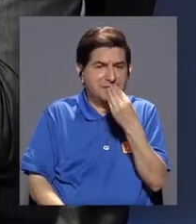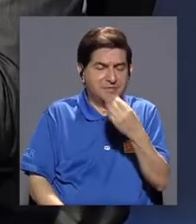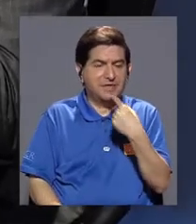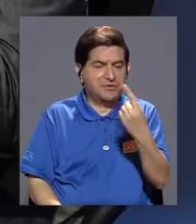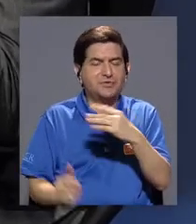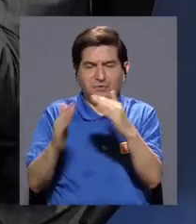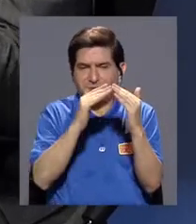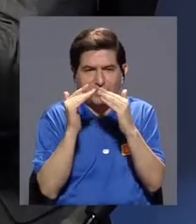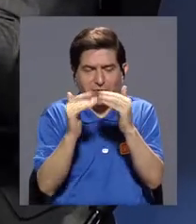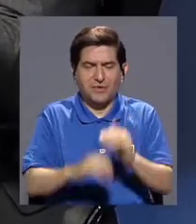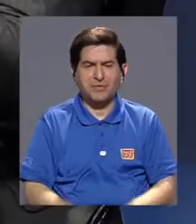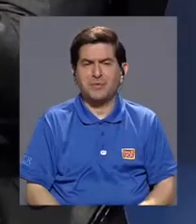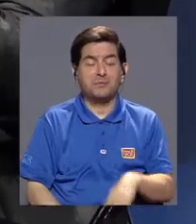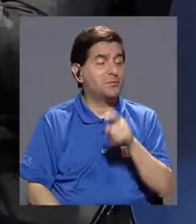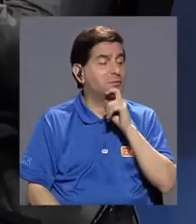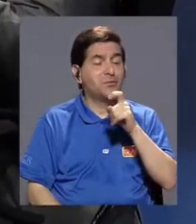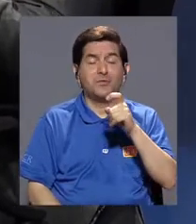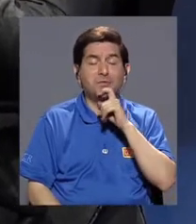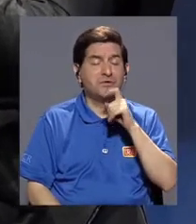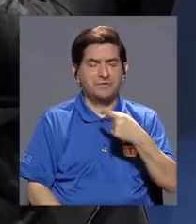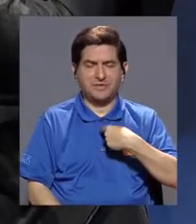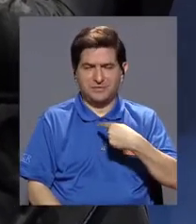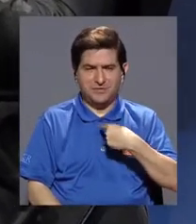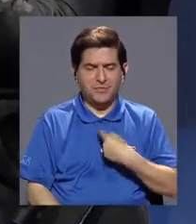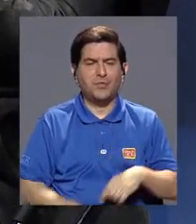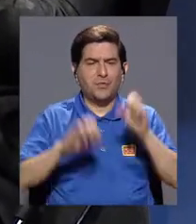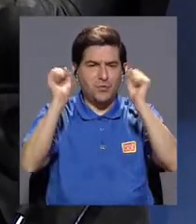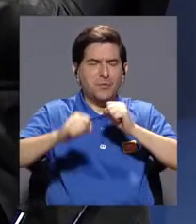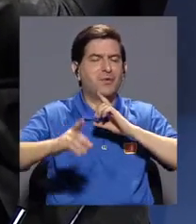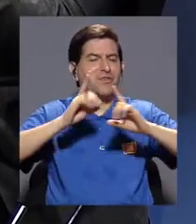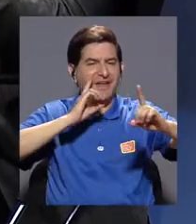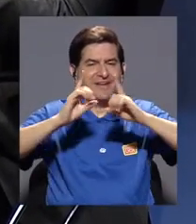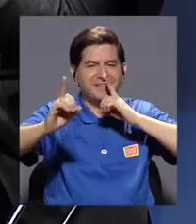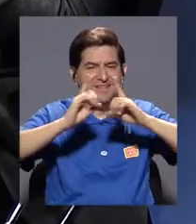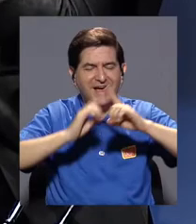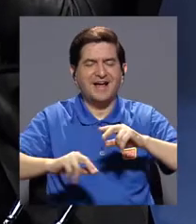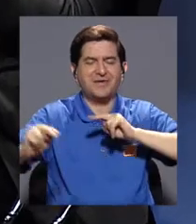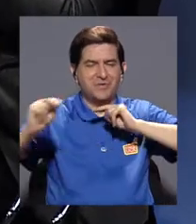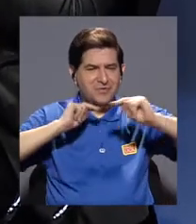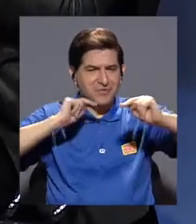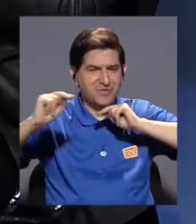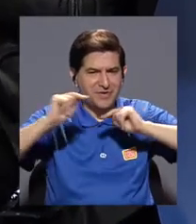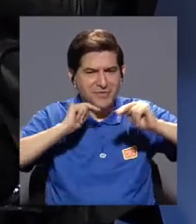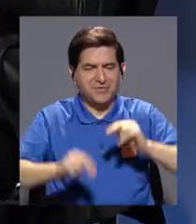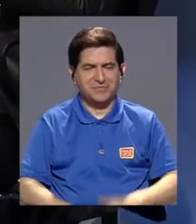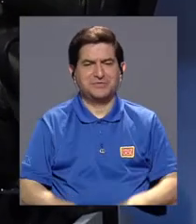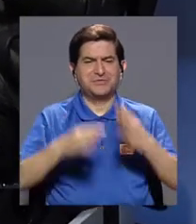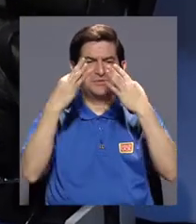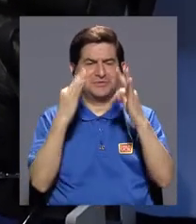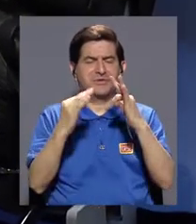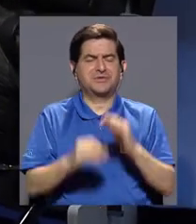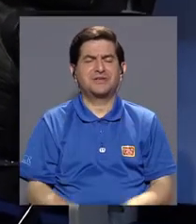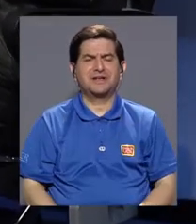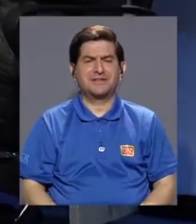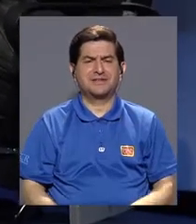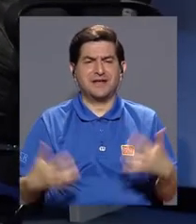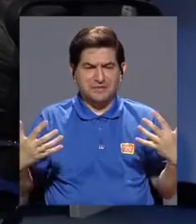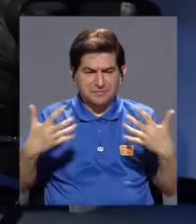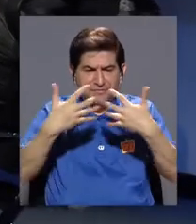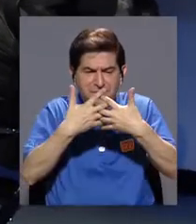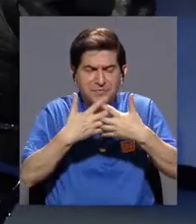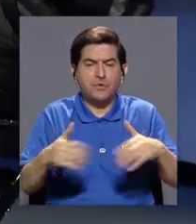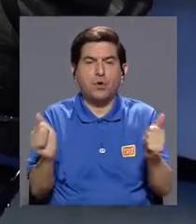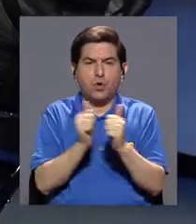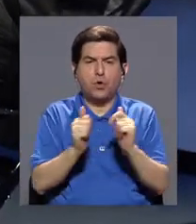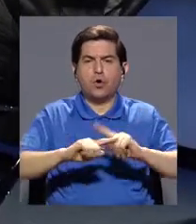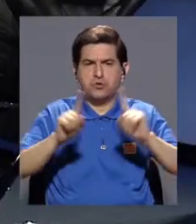como dice nuestro pueblo. Es muy difícil sentarse a una mesa a dialogar, a negociar, a buscar converger dentro de las